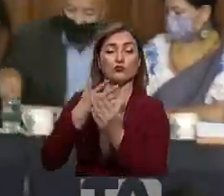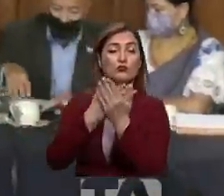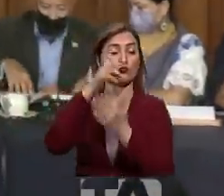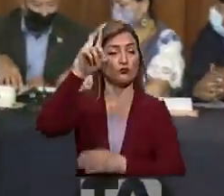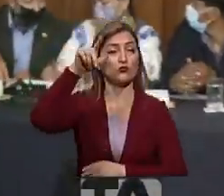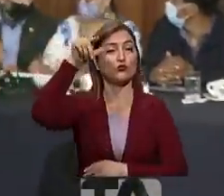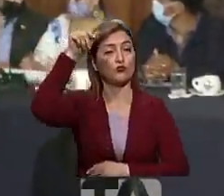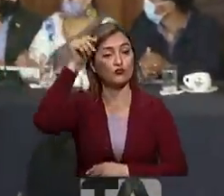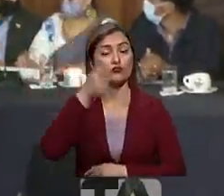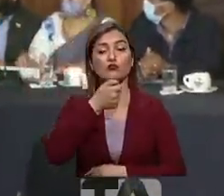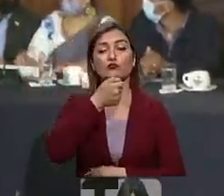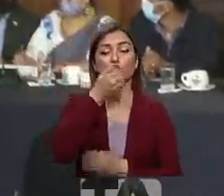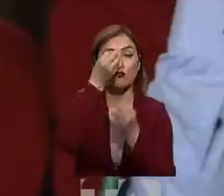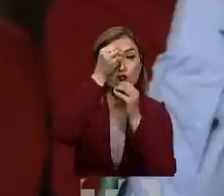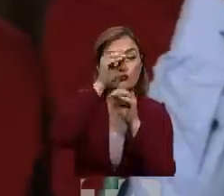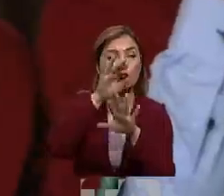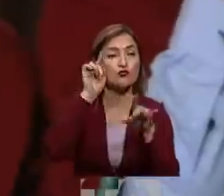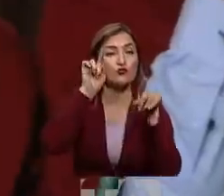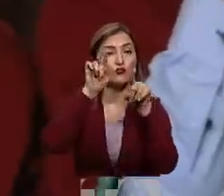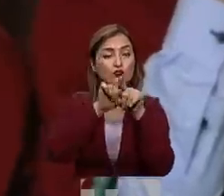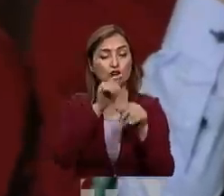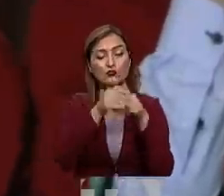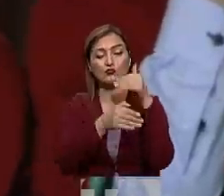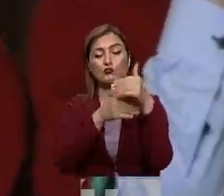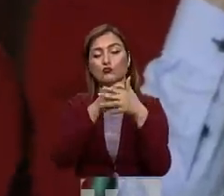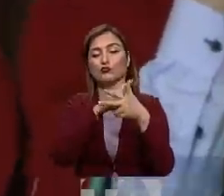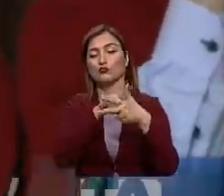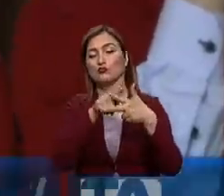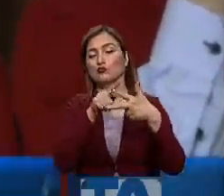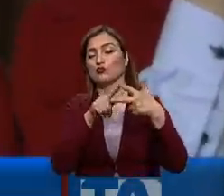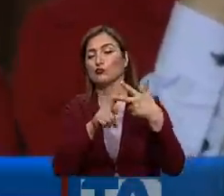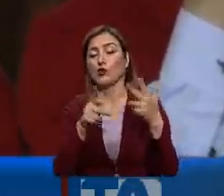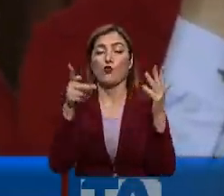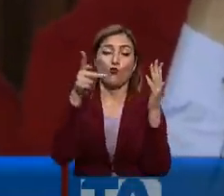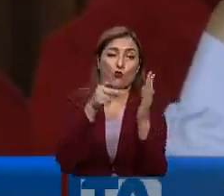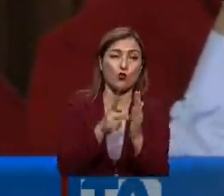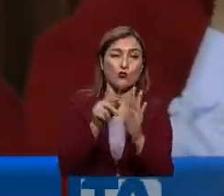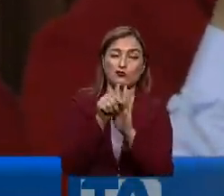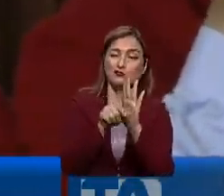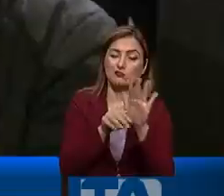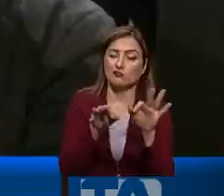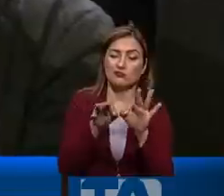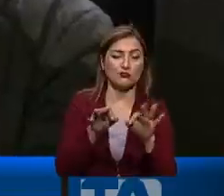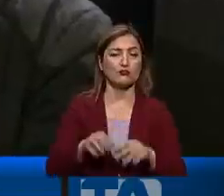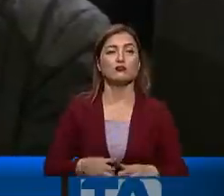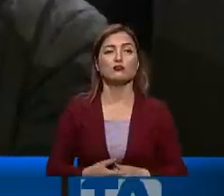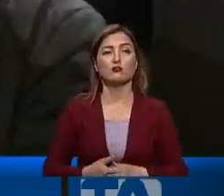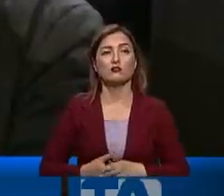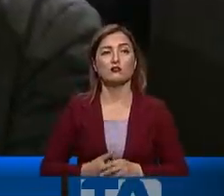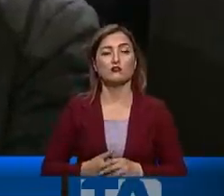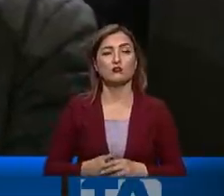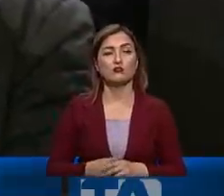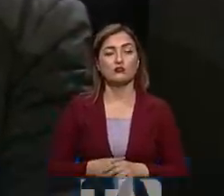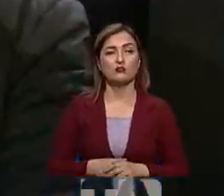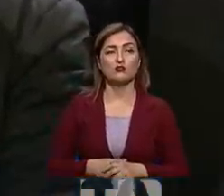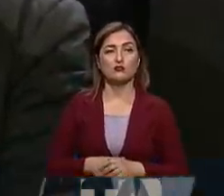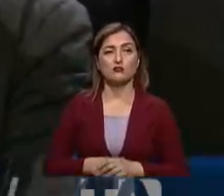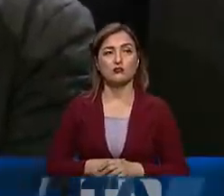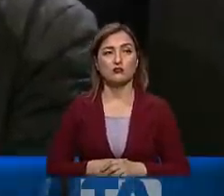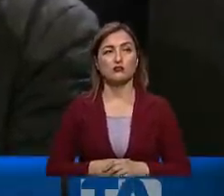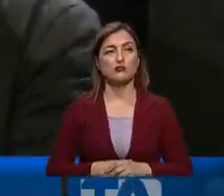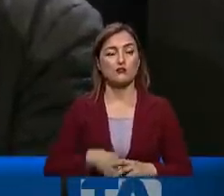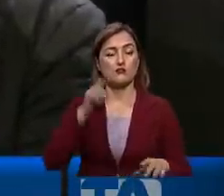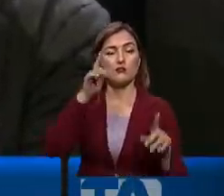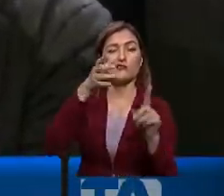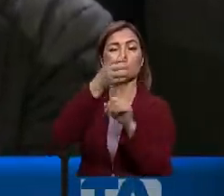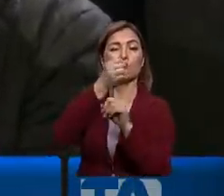gobierno, que esta vez coincidió con el avance de los 3 puntos sin ofrecer detalles. Llegado a alcanzar